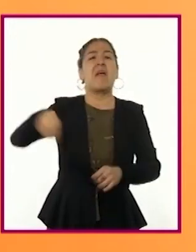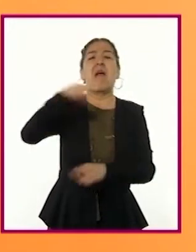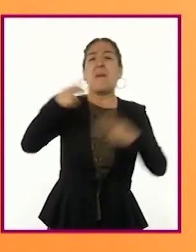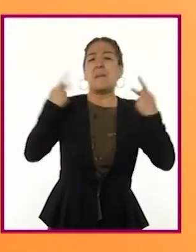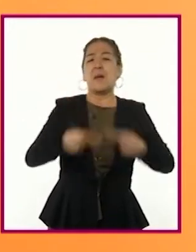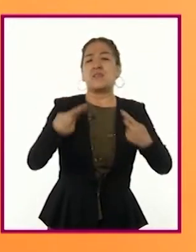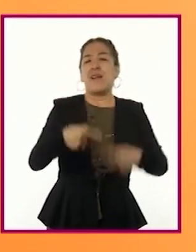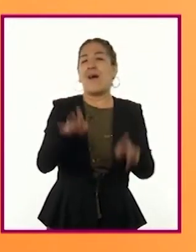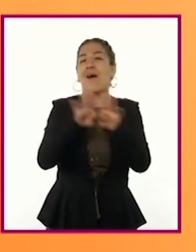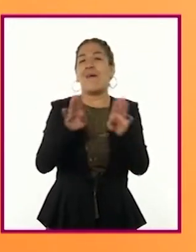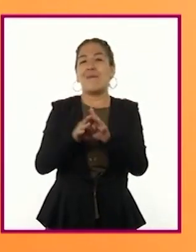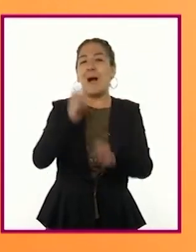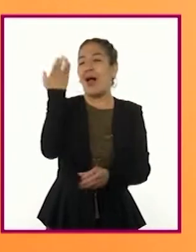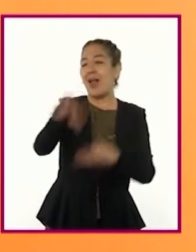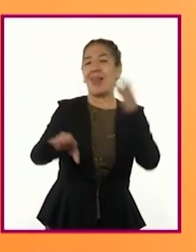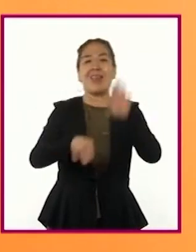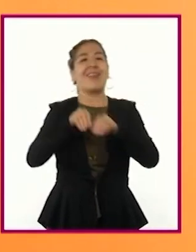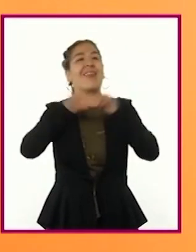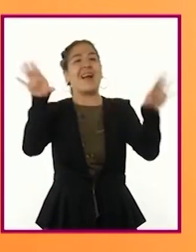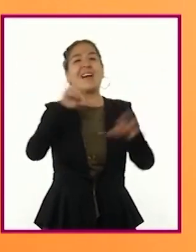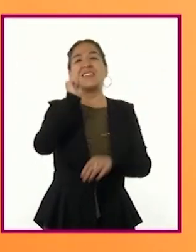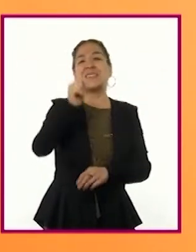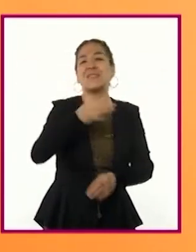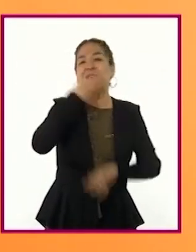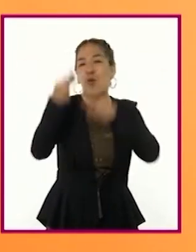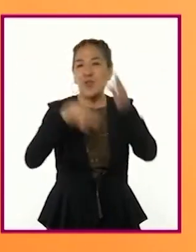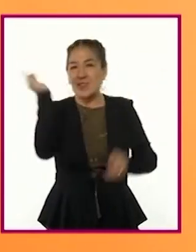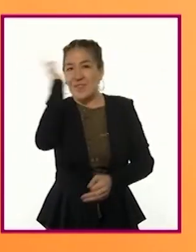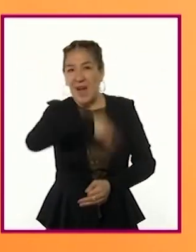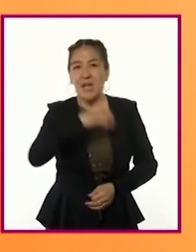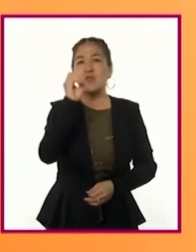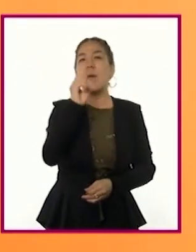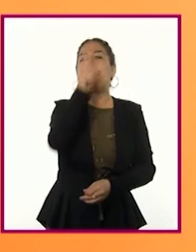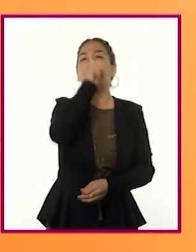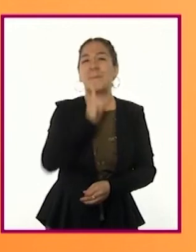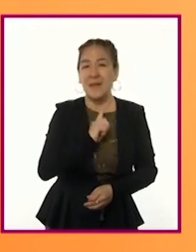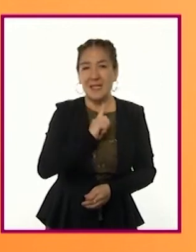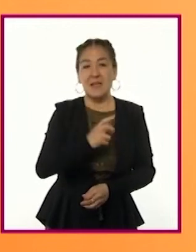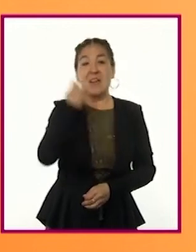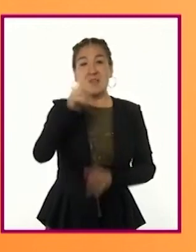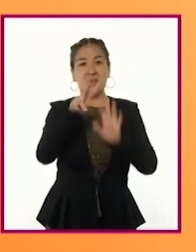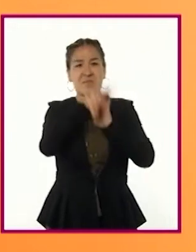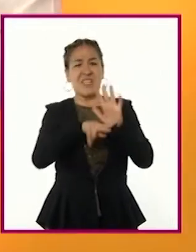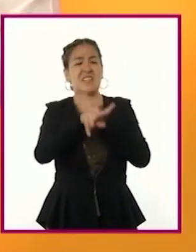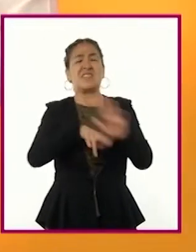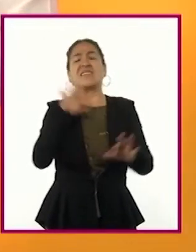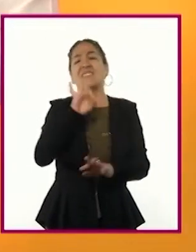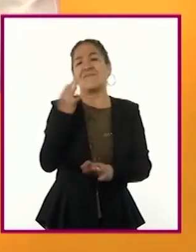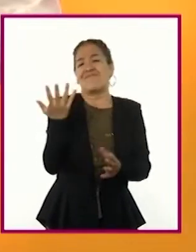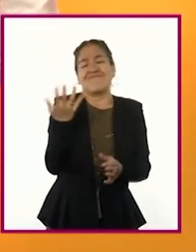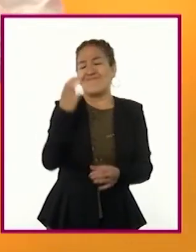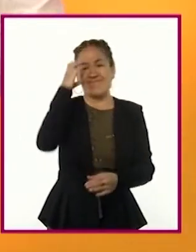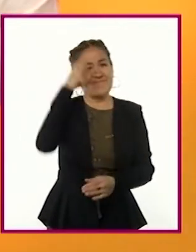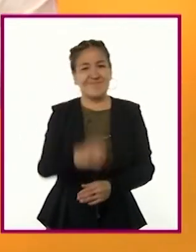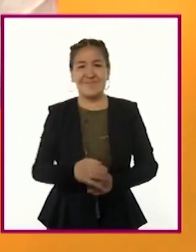publicar relatos fantasiosos, noticias falsas o alteradas, o videos que resulten grotescos. Así es,